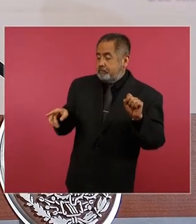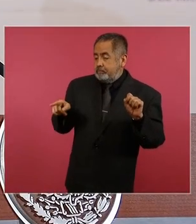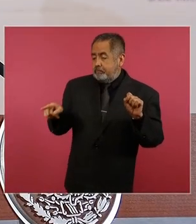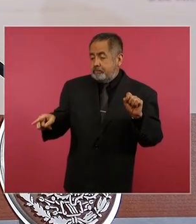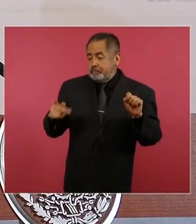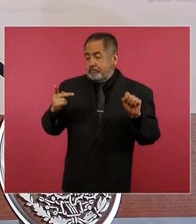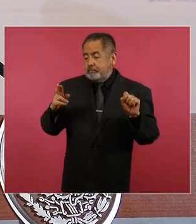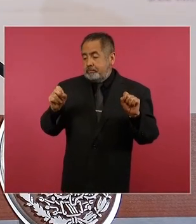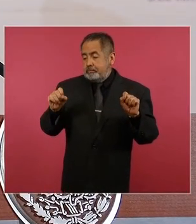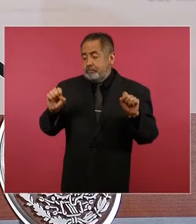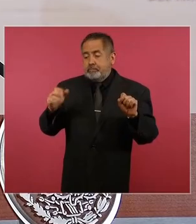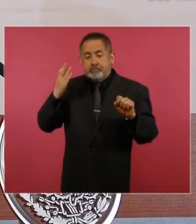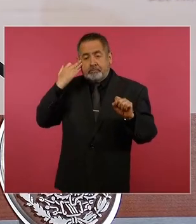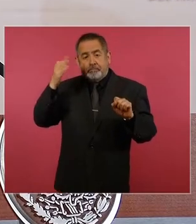Mejor que el proceso de don Julio Scherer.